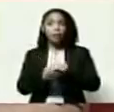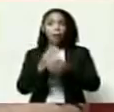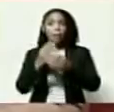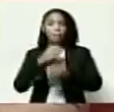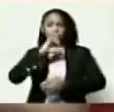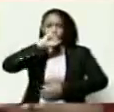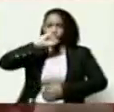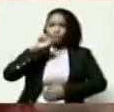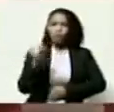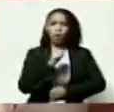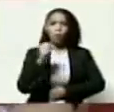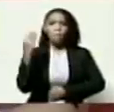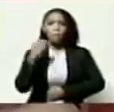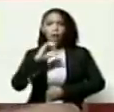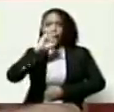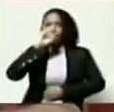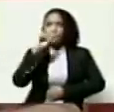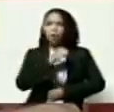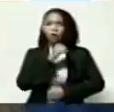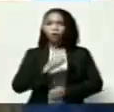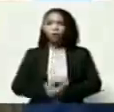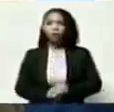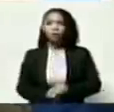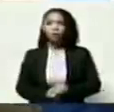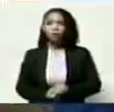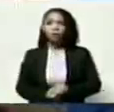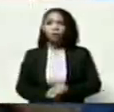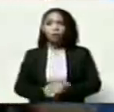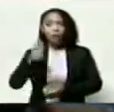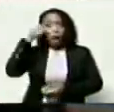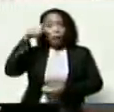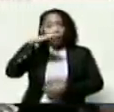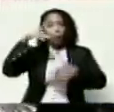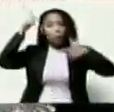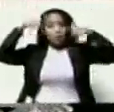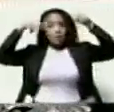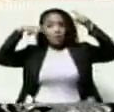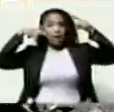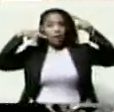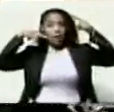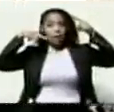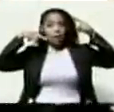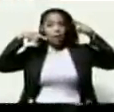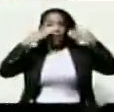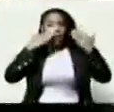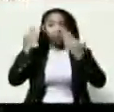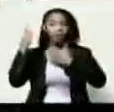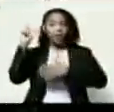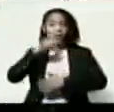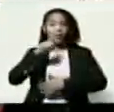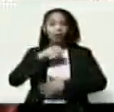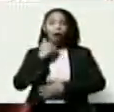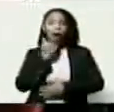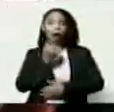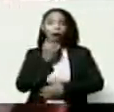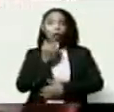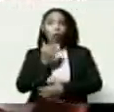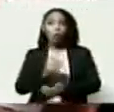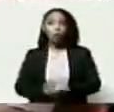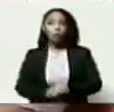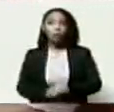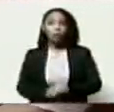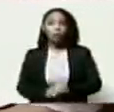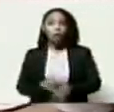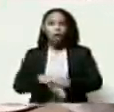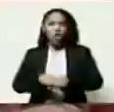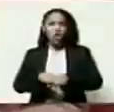pasión más que compasión. El pueblo chavista es, cuando ve que alguien necesita algo, rompe